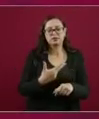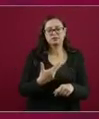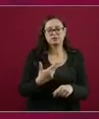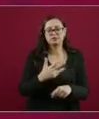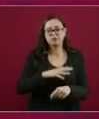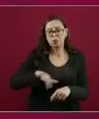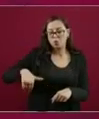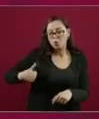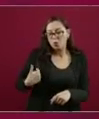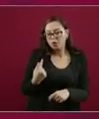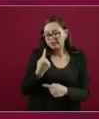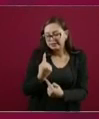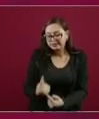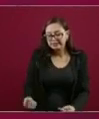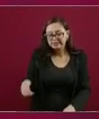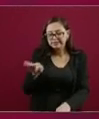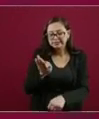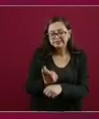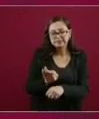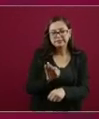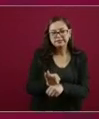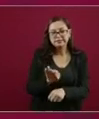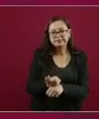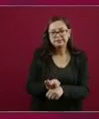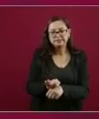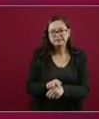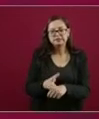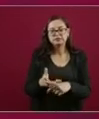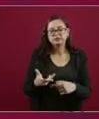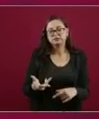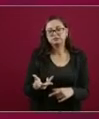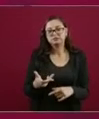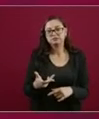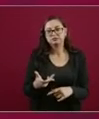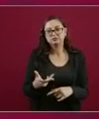no se trata de instituciones